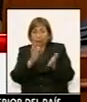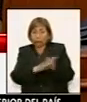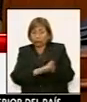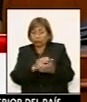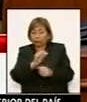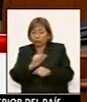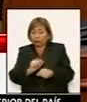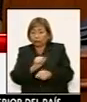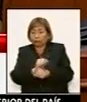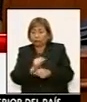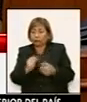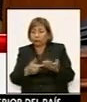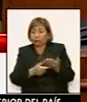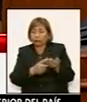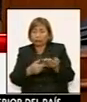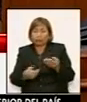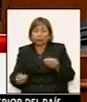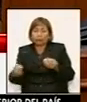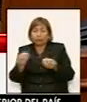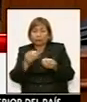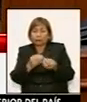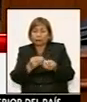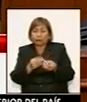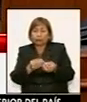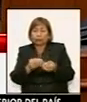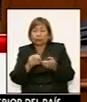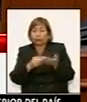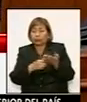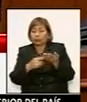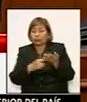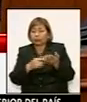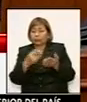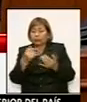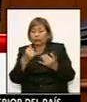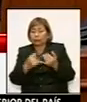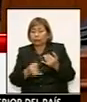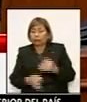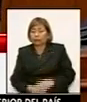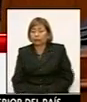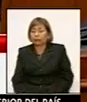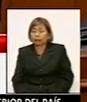comunicaciones digitales, implementación de sedes digitales, finalmente...